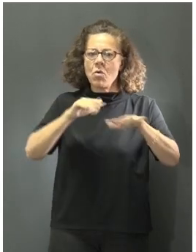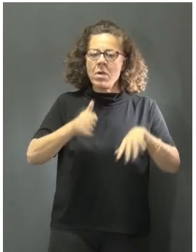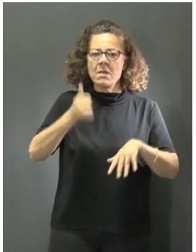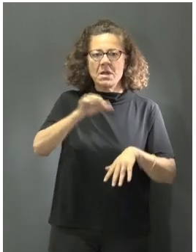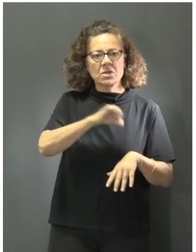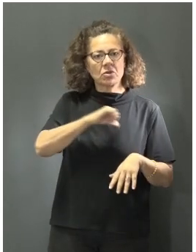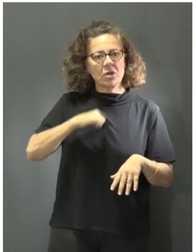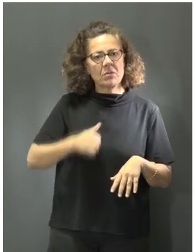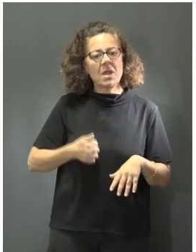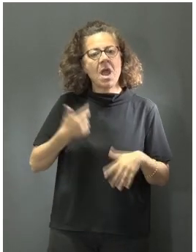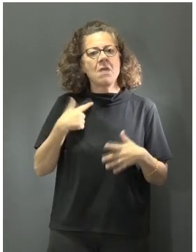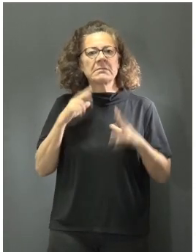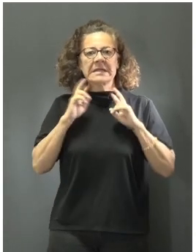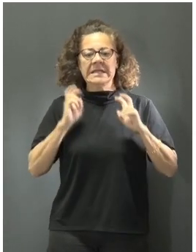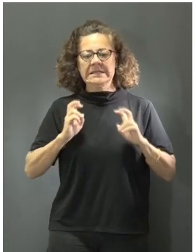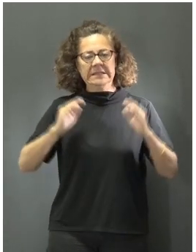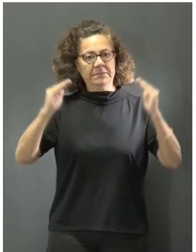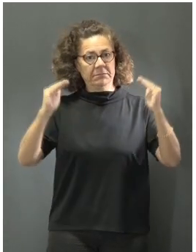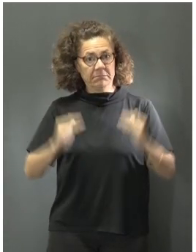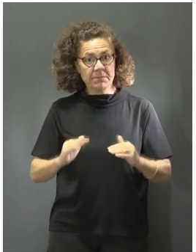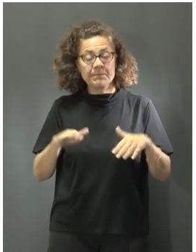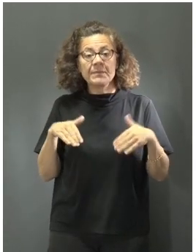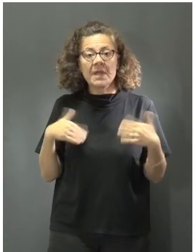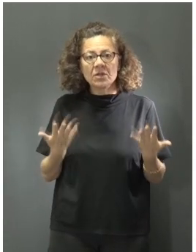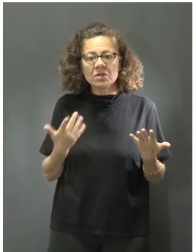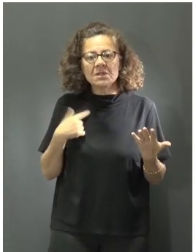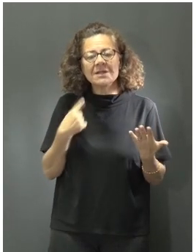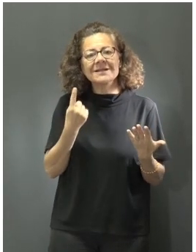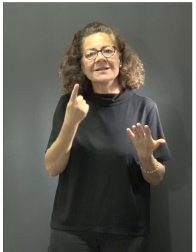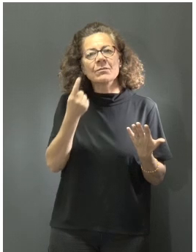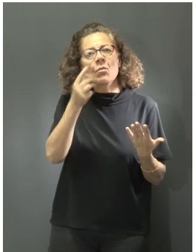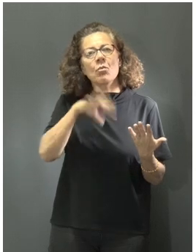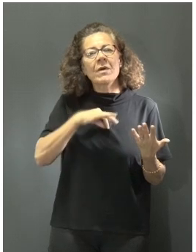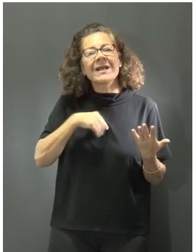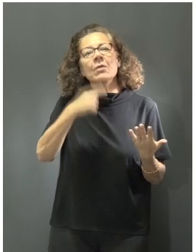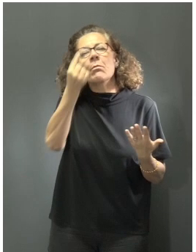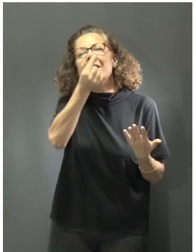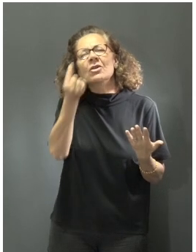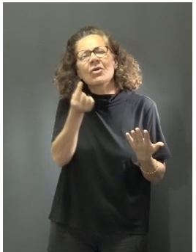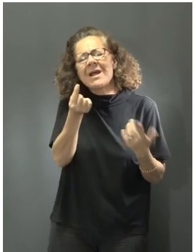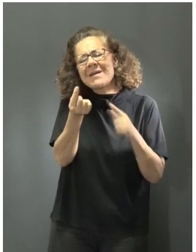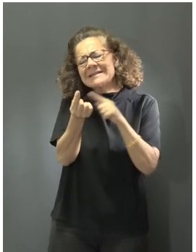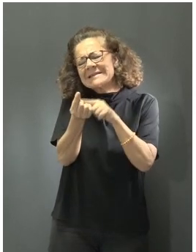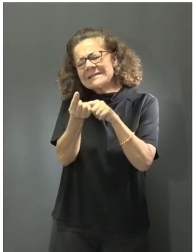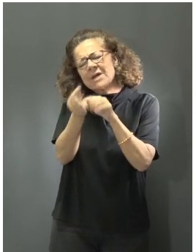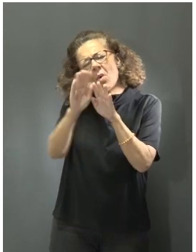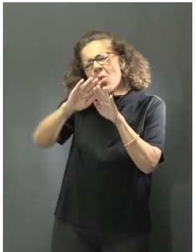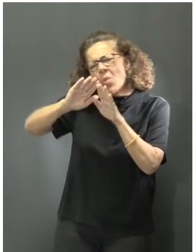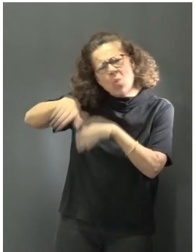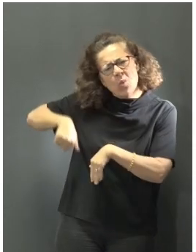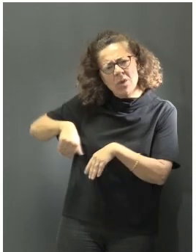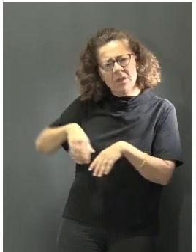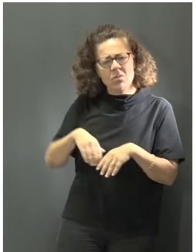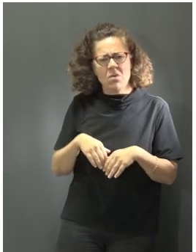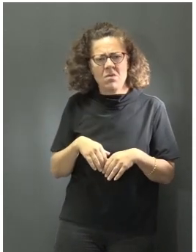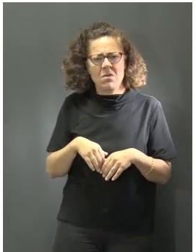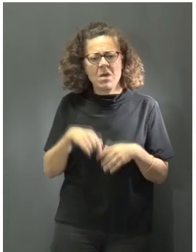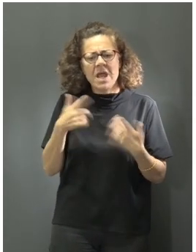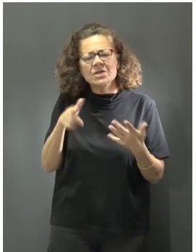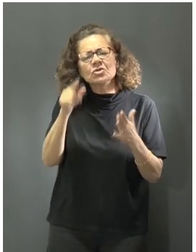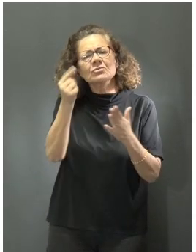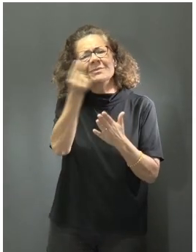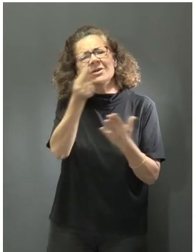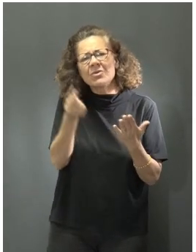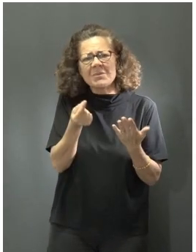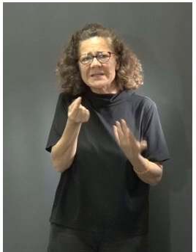seguridad, menos estrés, ¿no? Pero los pictogramas igual son lo último. Y luego estos pictogramas